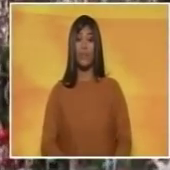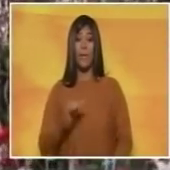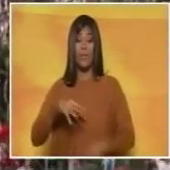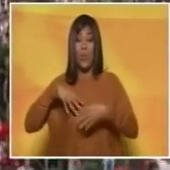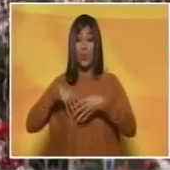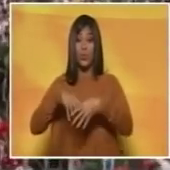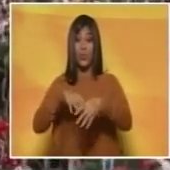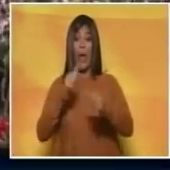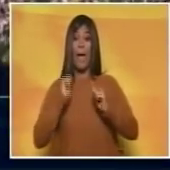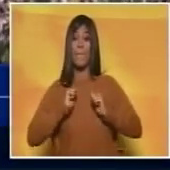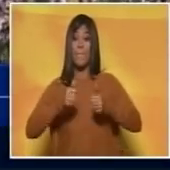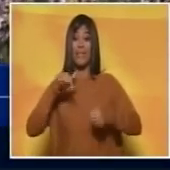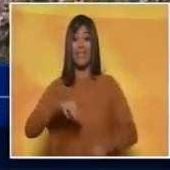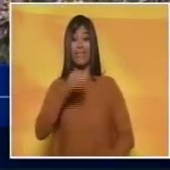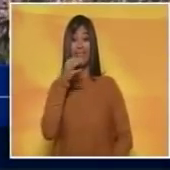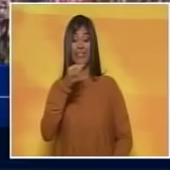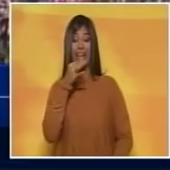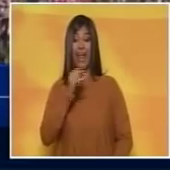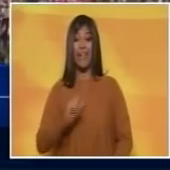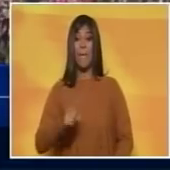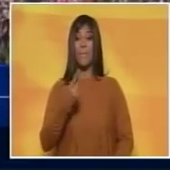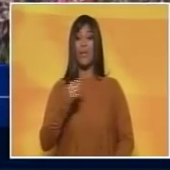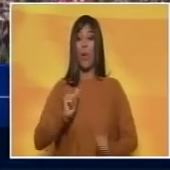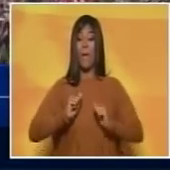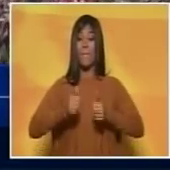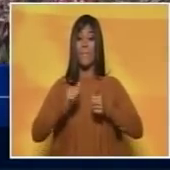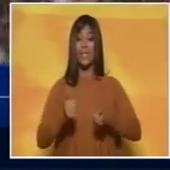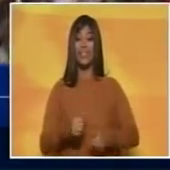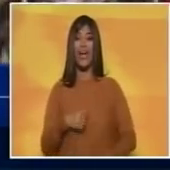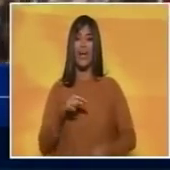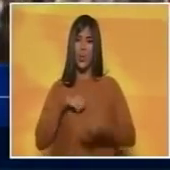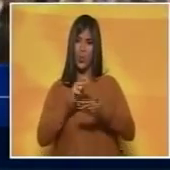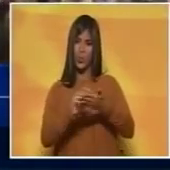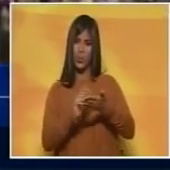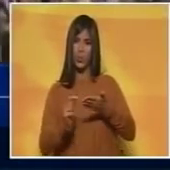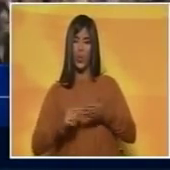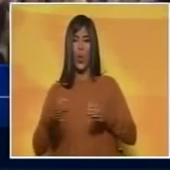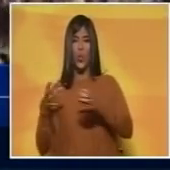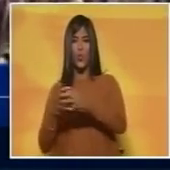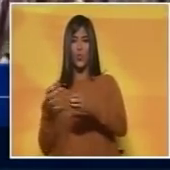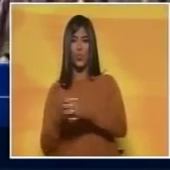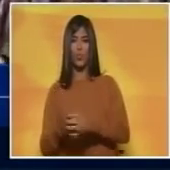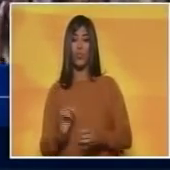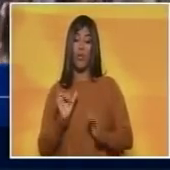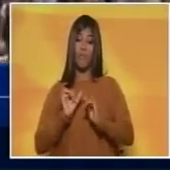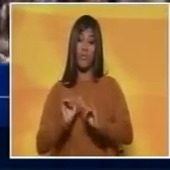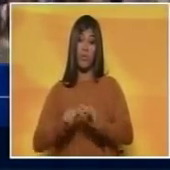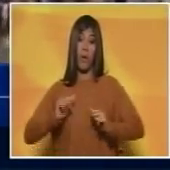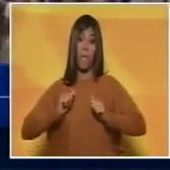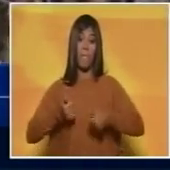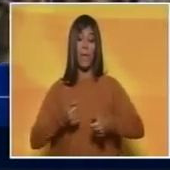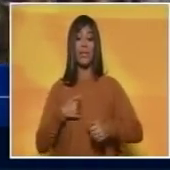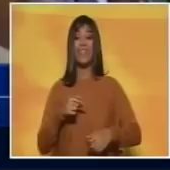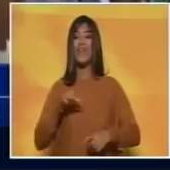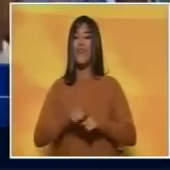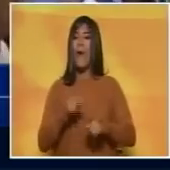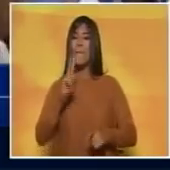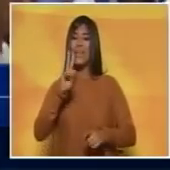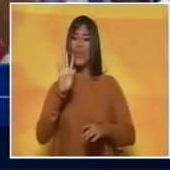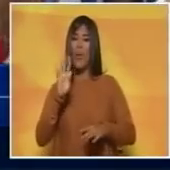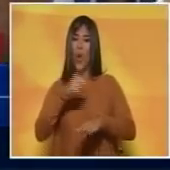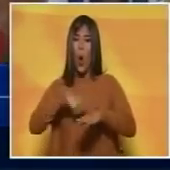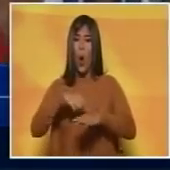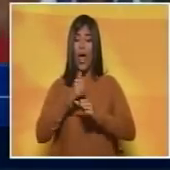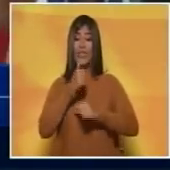movilizaciones comenzarán esta misma tarde y los primeros en empezar serán los escritores del grupo PEN Hong Kong, quienes comenzarán una huelga de hambre de 24